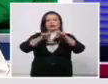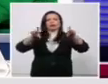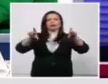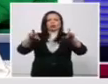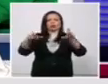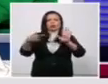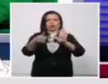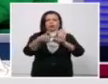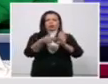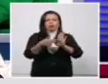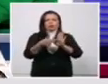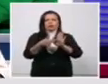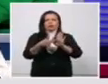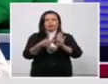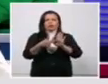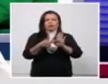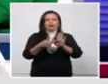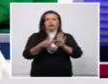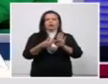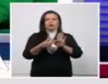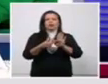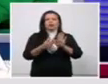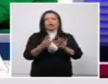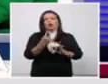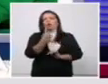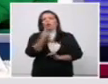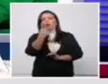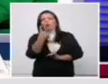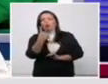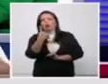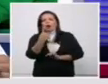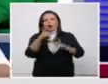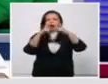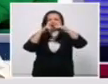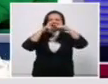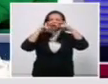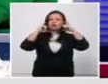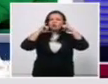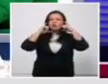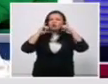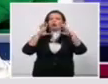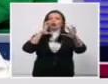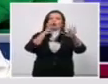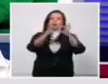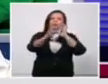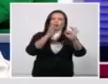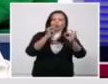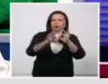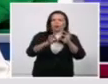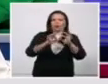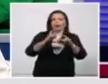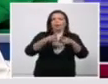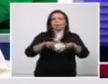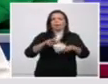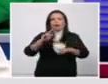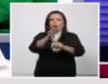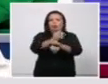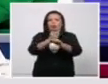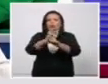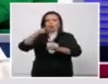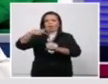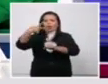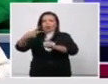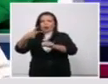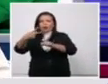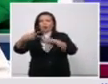donde dice así, ¿no? Una mascarilla protege, 2 hacen un mejor trabajo. Y es un artículo, o sea, son